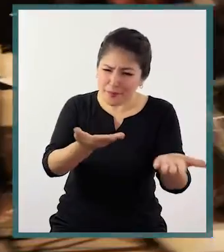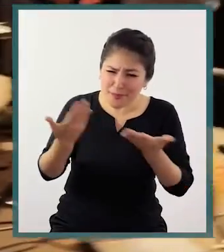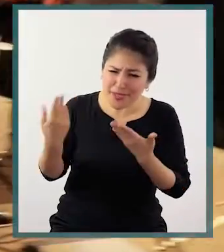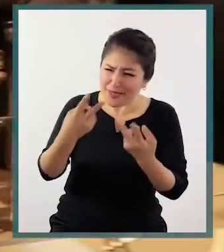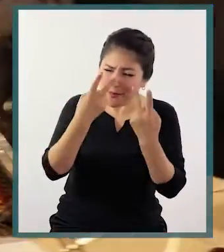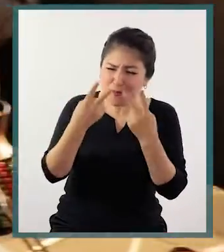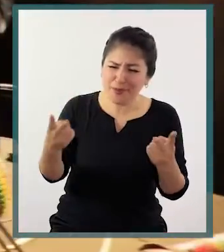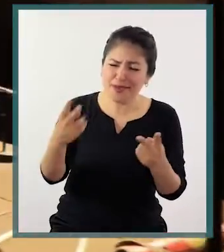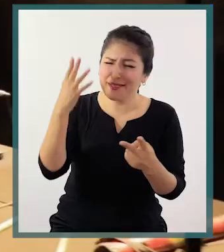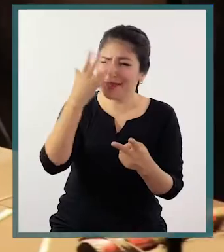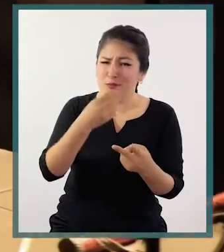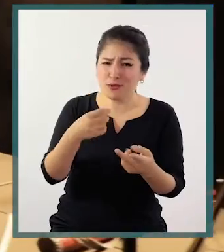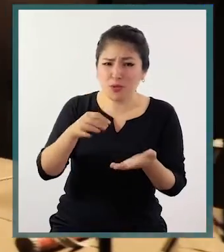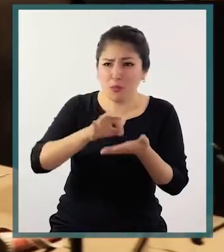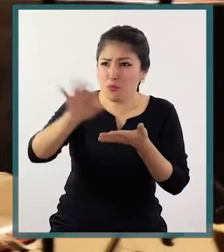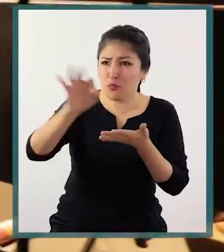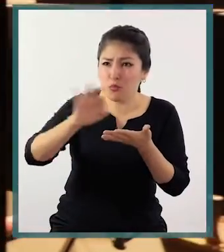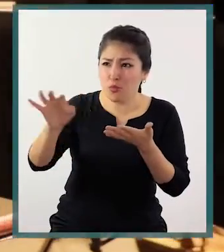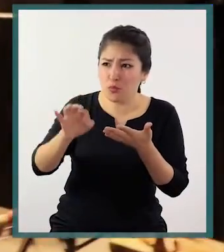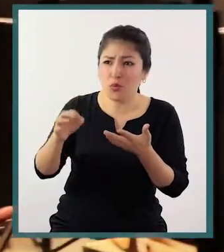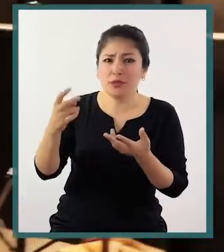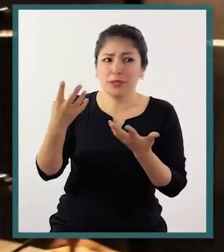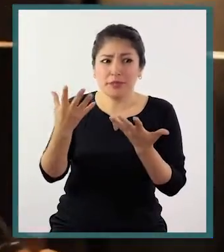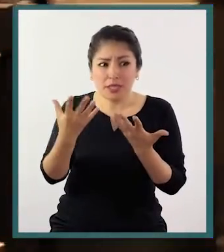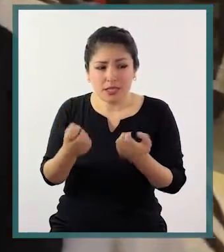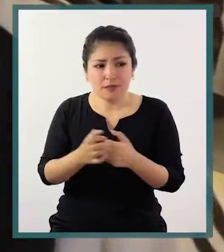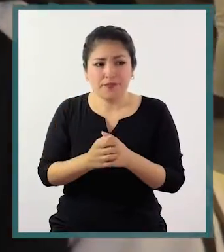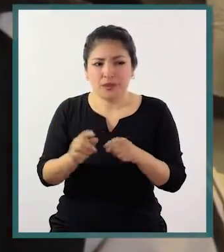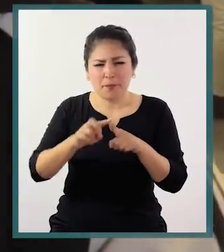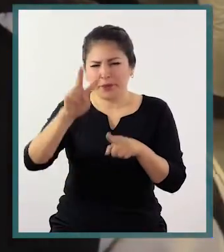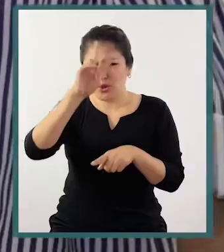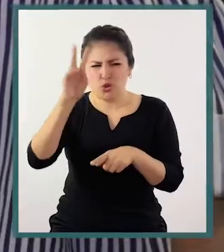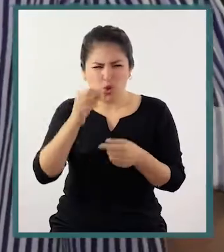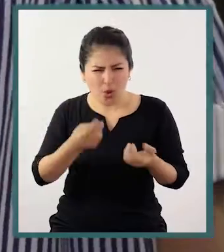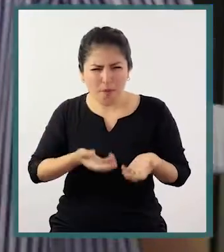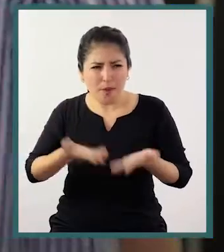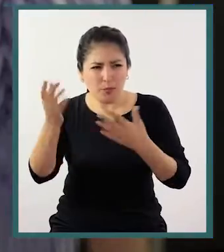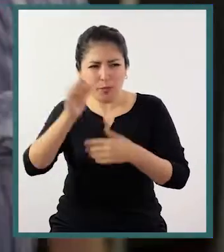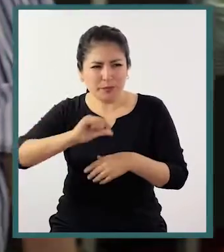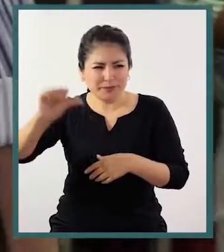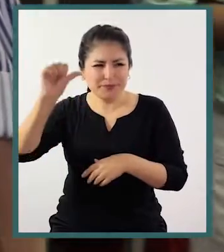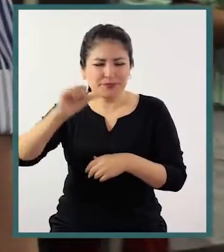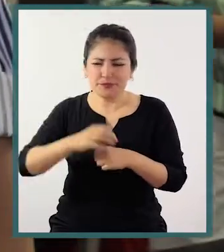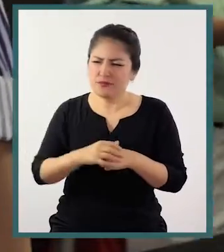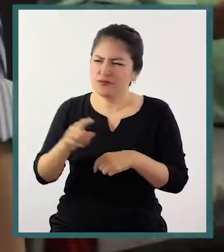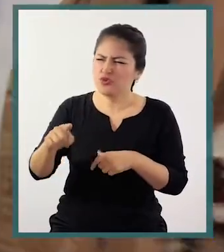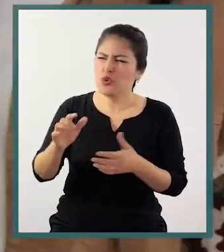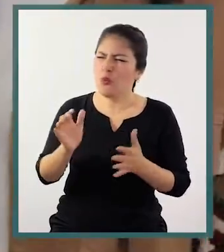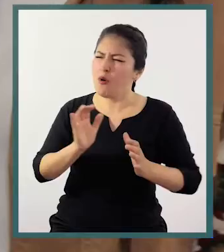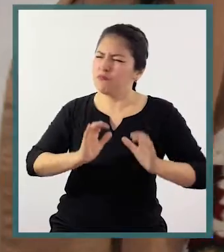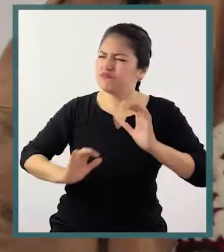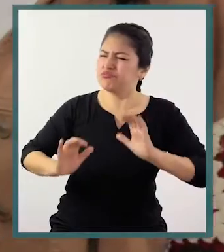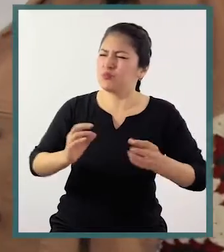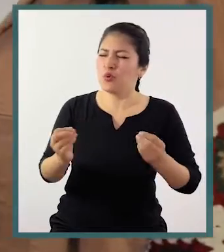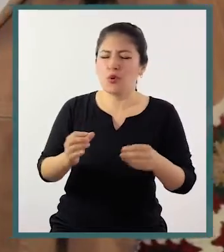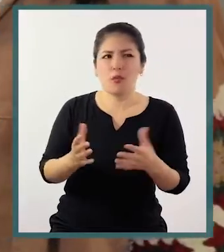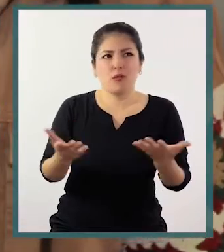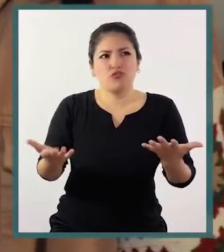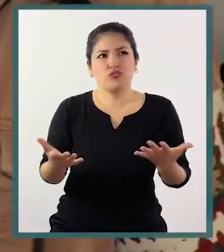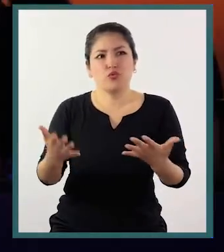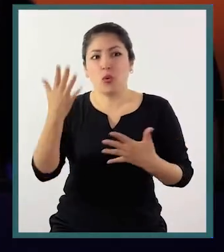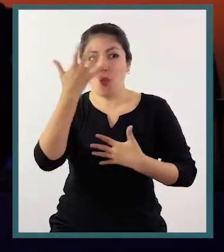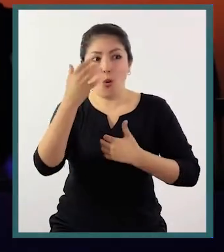perder de verdad y espero que pronto la puedan ver en otros espacios. También vamos a estar en todo el Perú. ¿Qué ritmos vamos a sentir el día de hoy? Vamos a ver bastantes